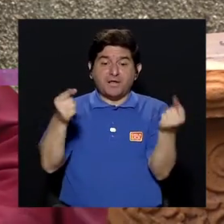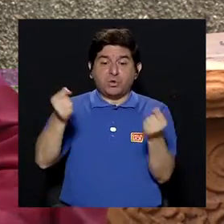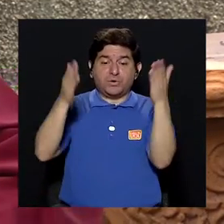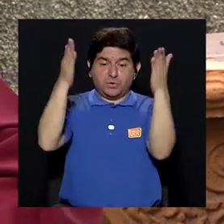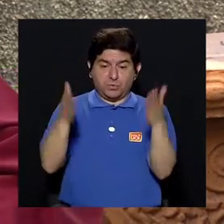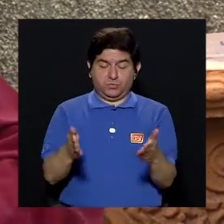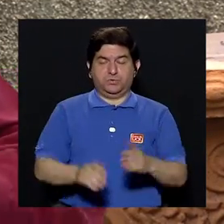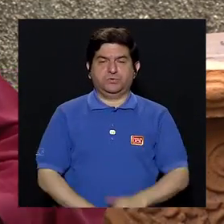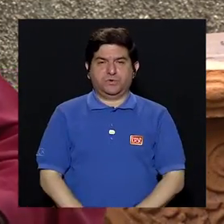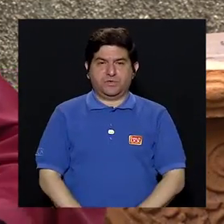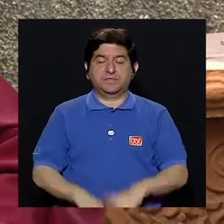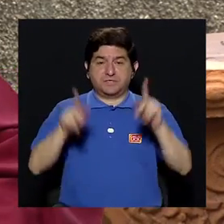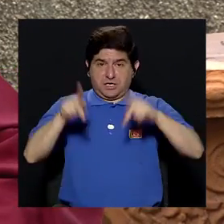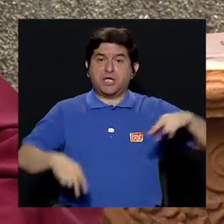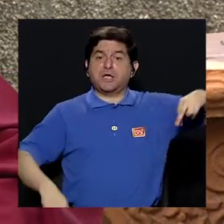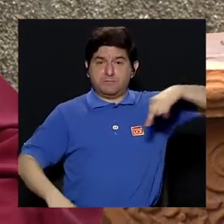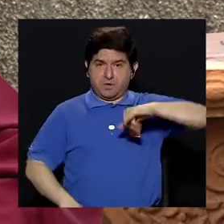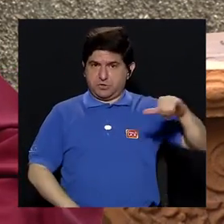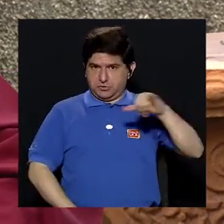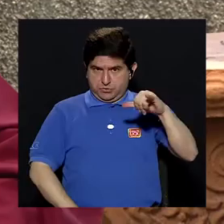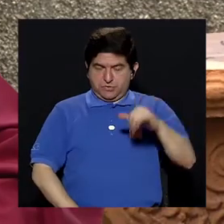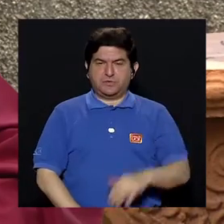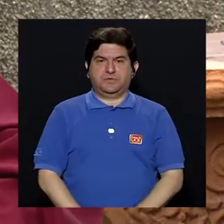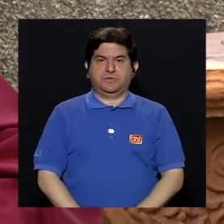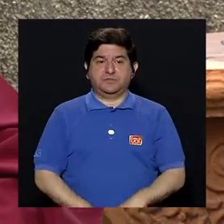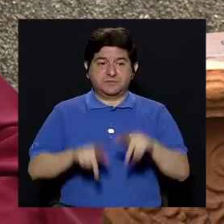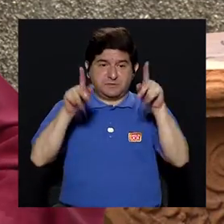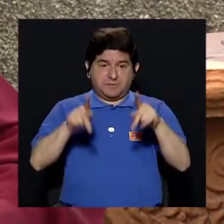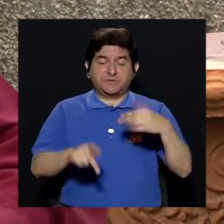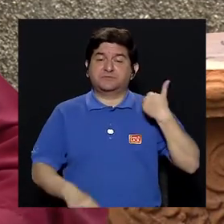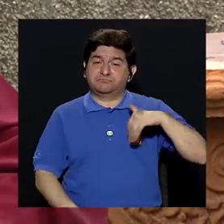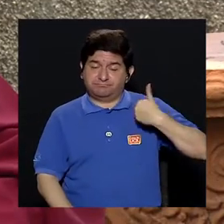de conductores y muchos de los peatones son de